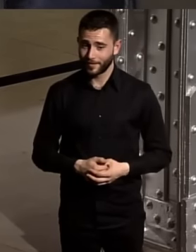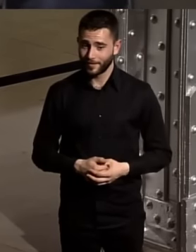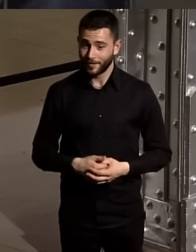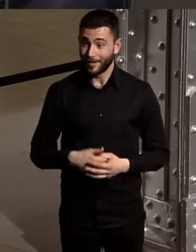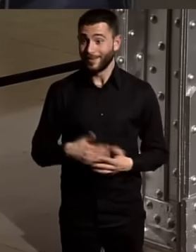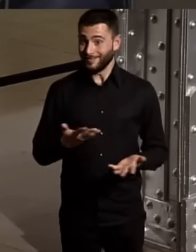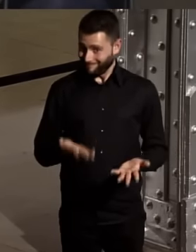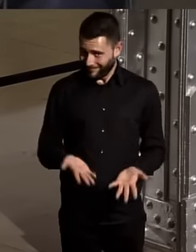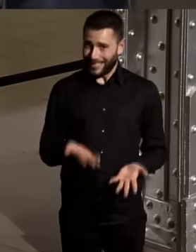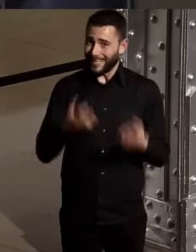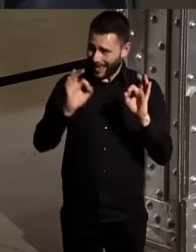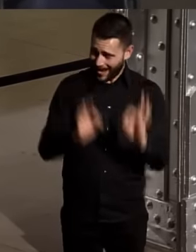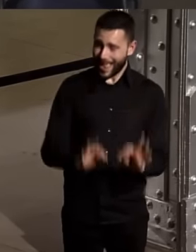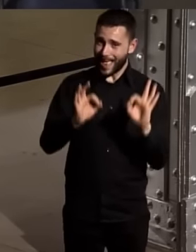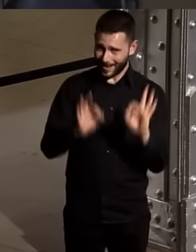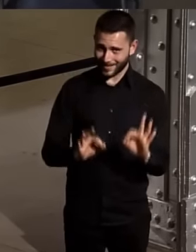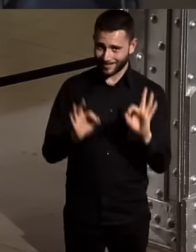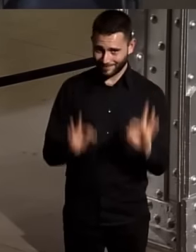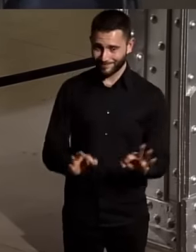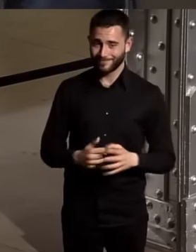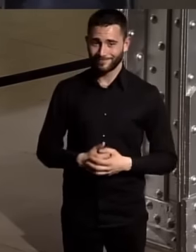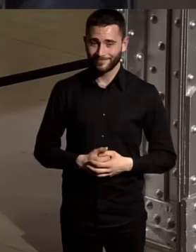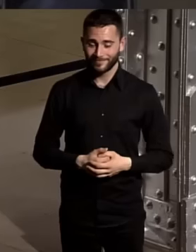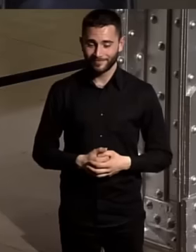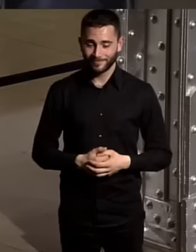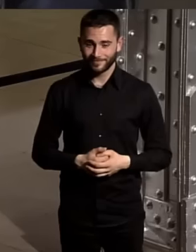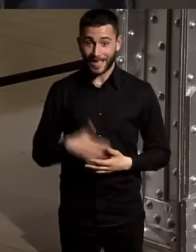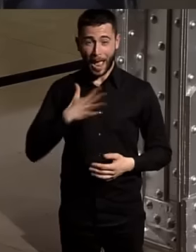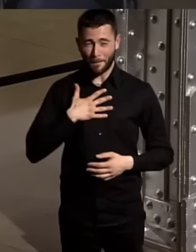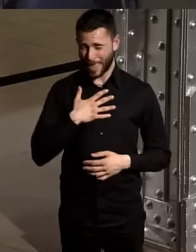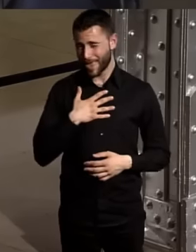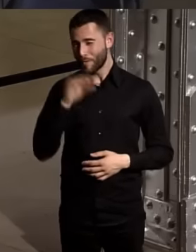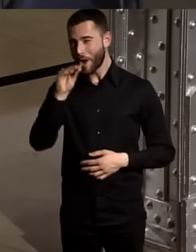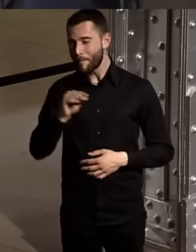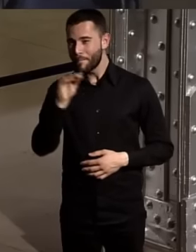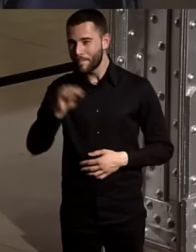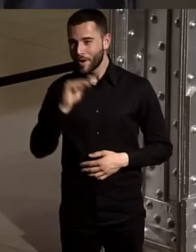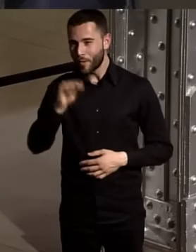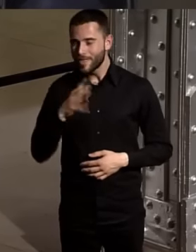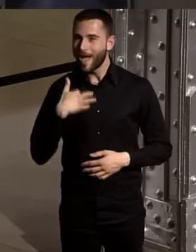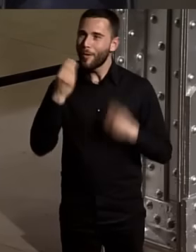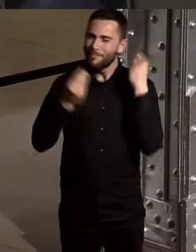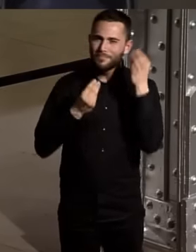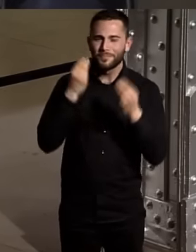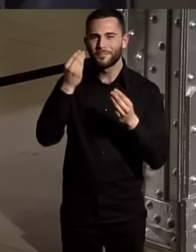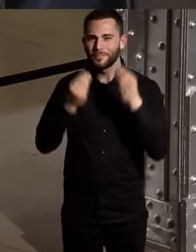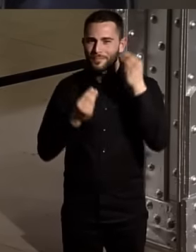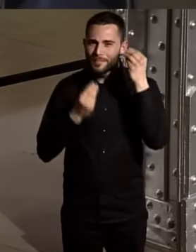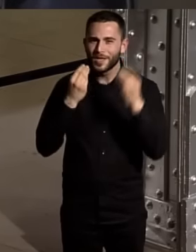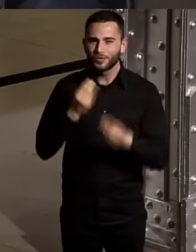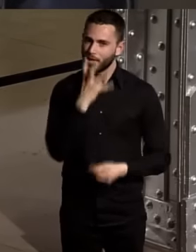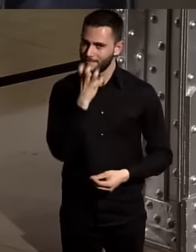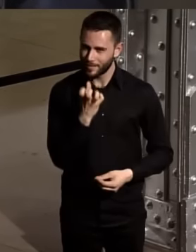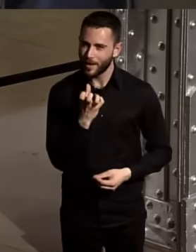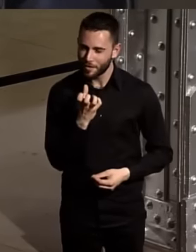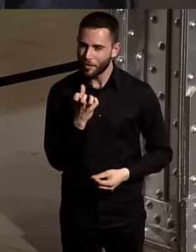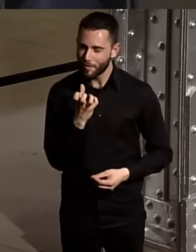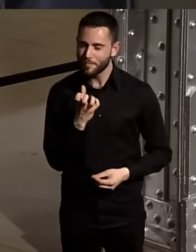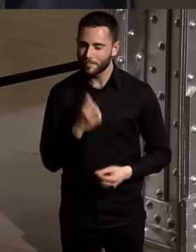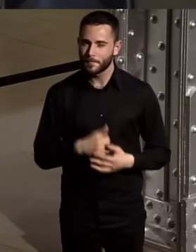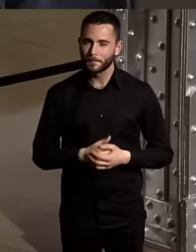me refiero no yo creo que a mí es una pregunta Que que yo me la planteo muy en serio hasta el